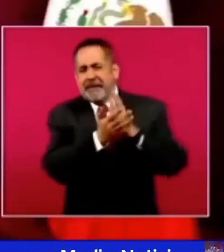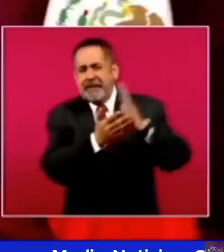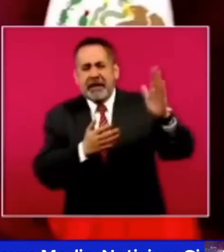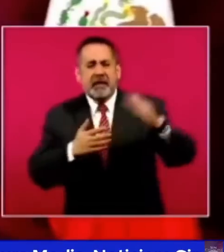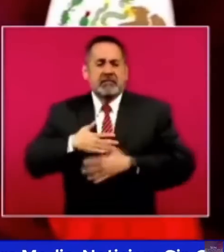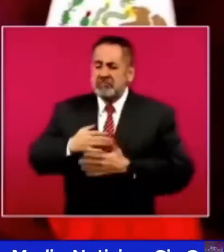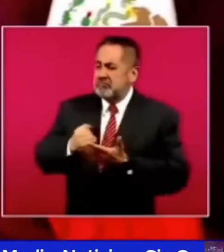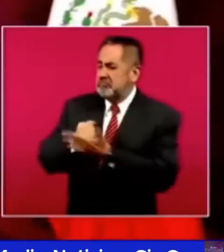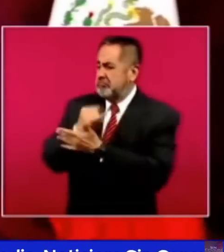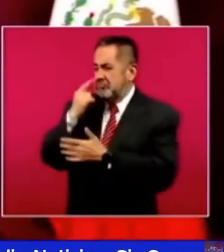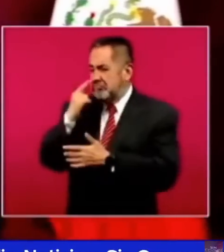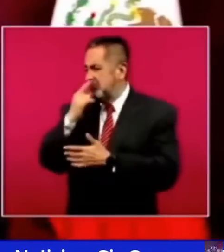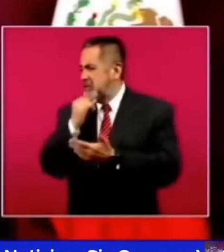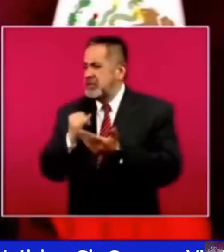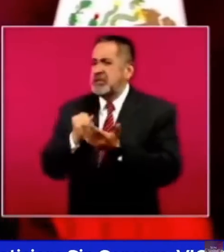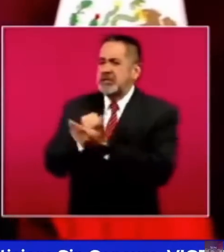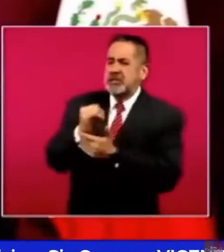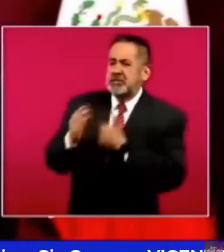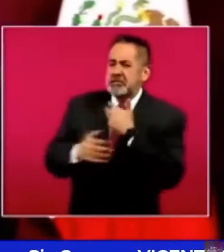autonomía.